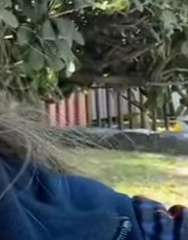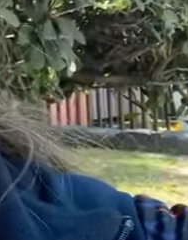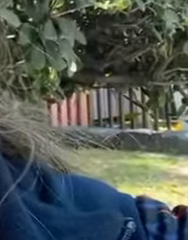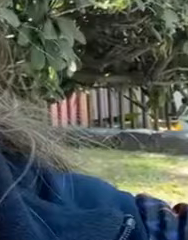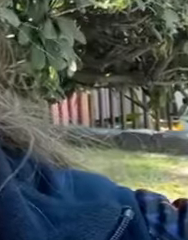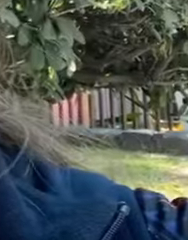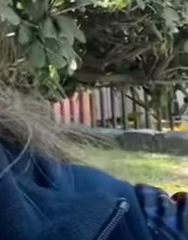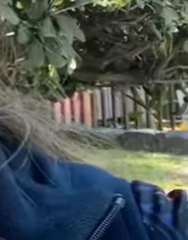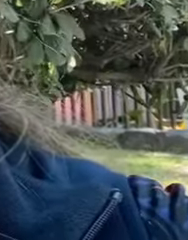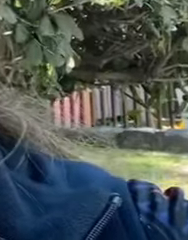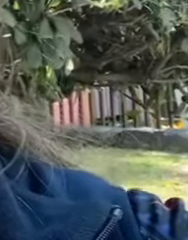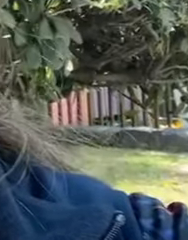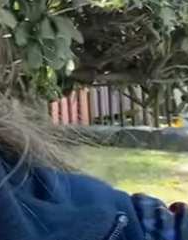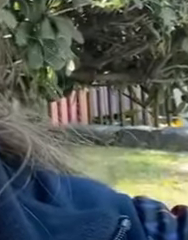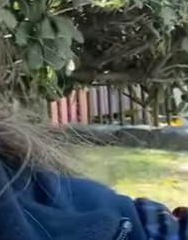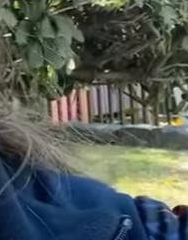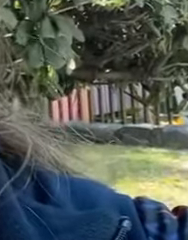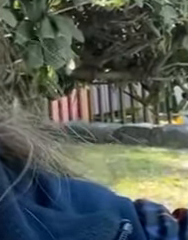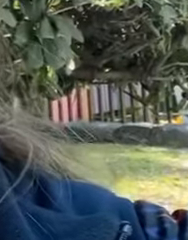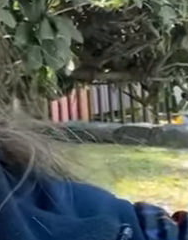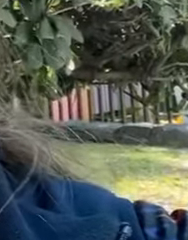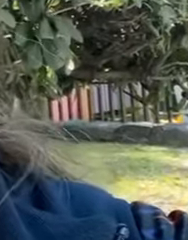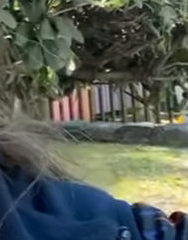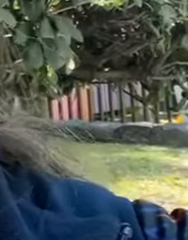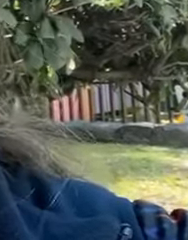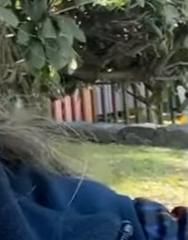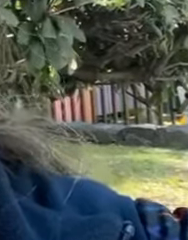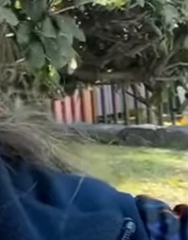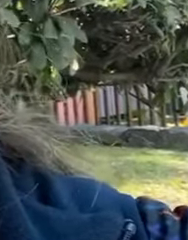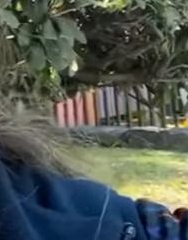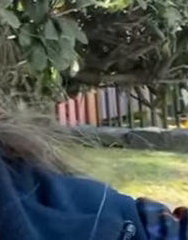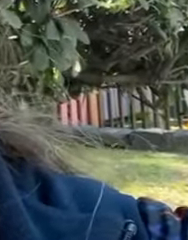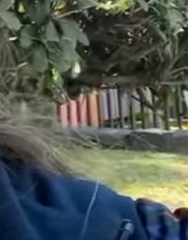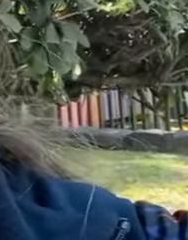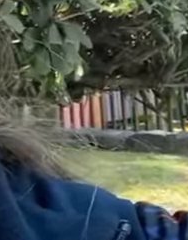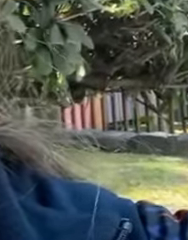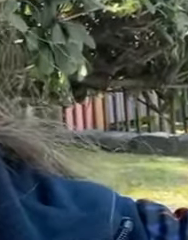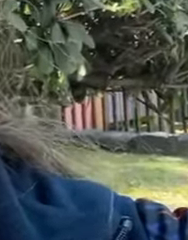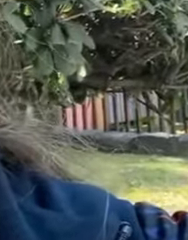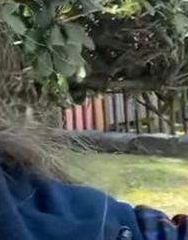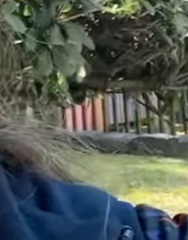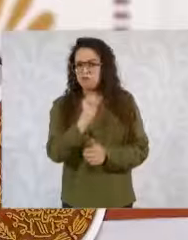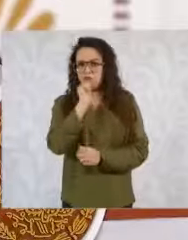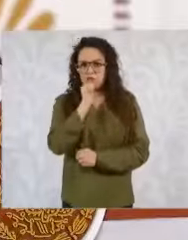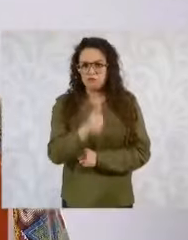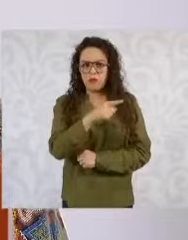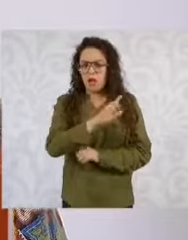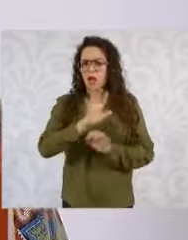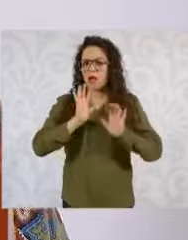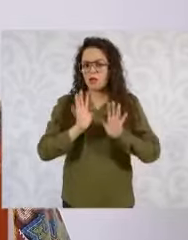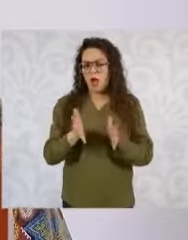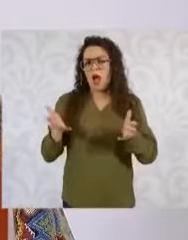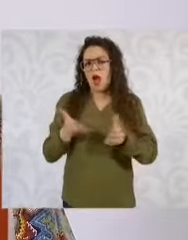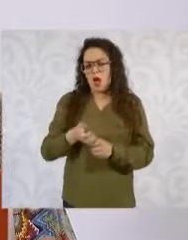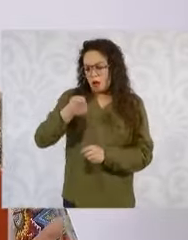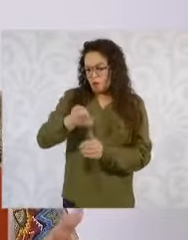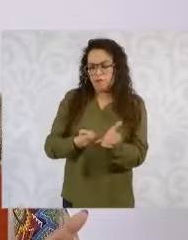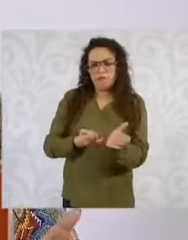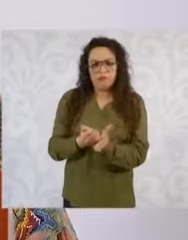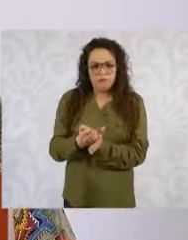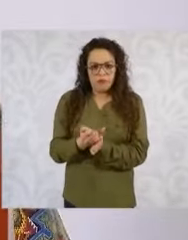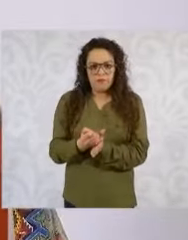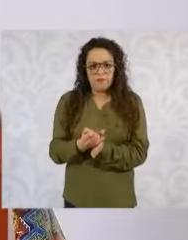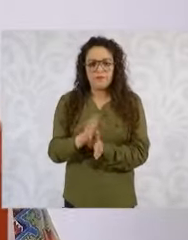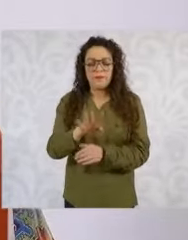conflicto de interés y que bueno, pues se denunciará y se demandará a esa jueza. El caso que nos ocupó